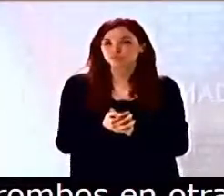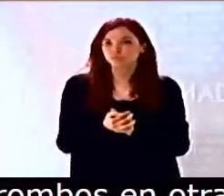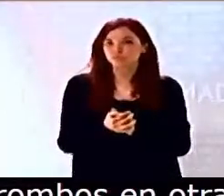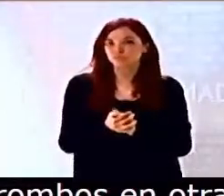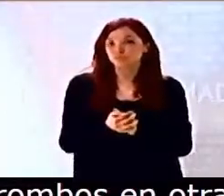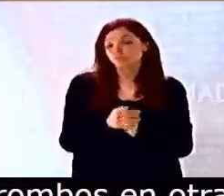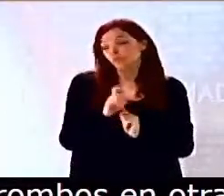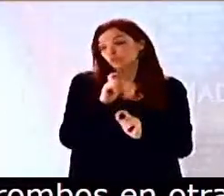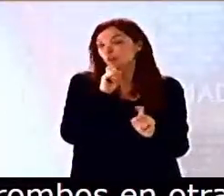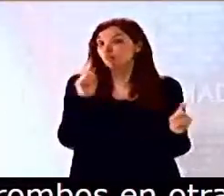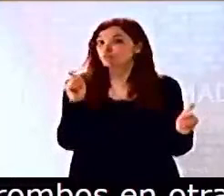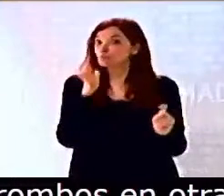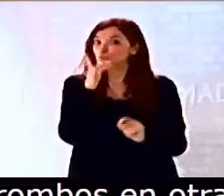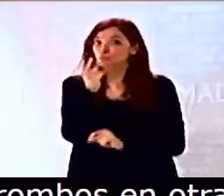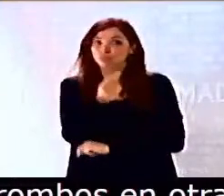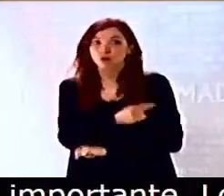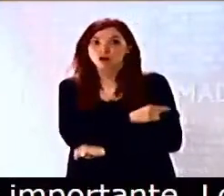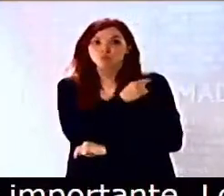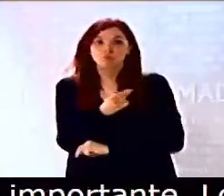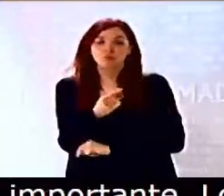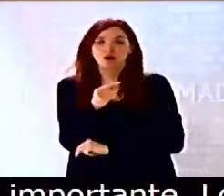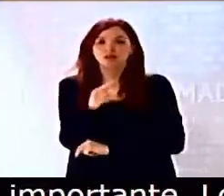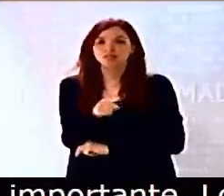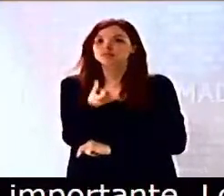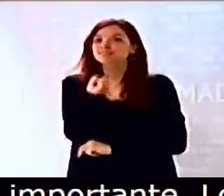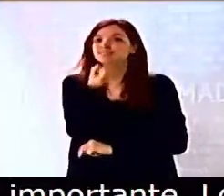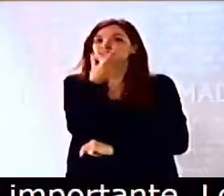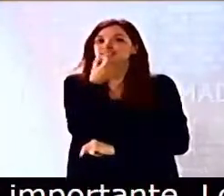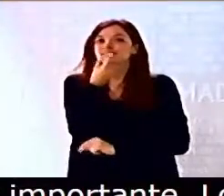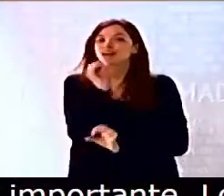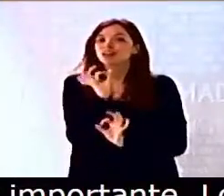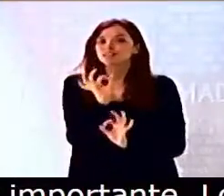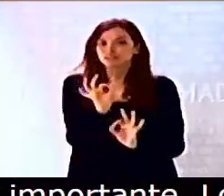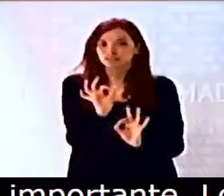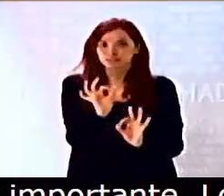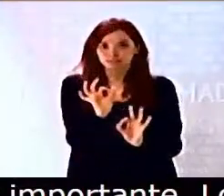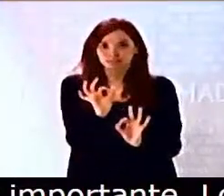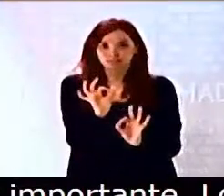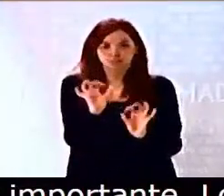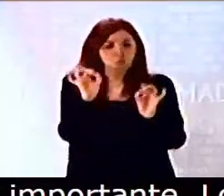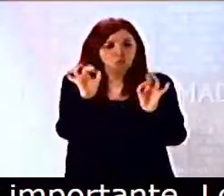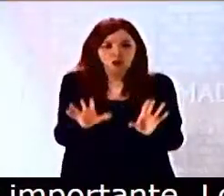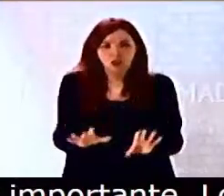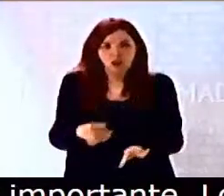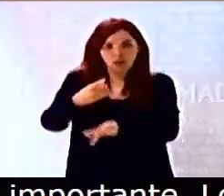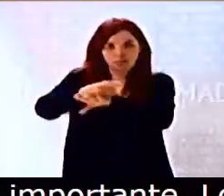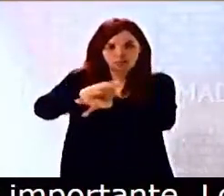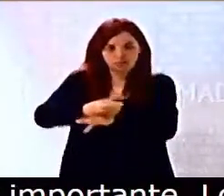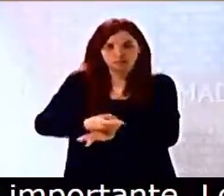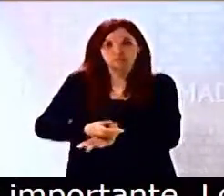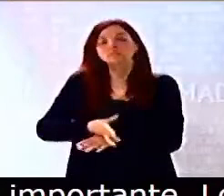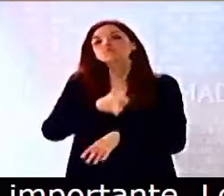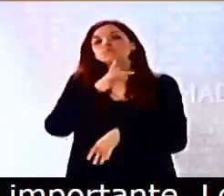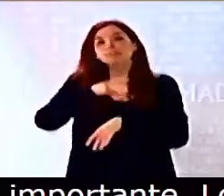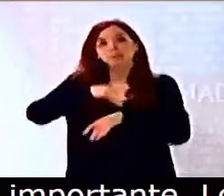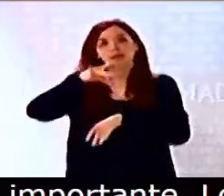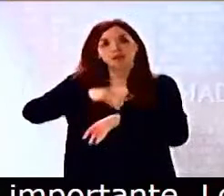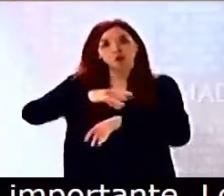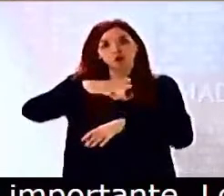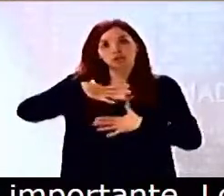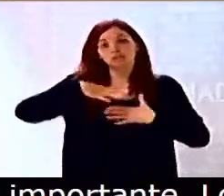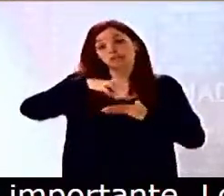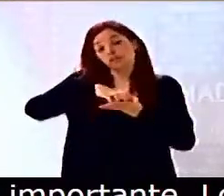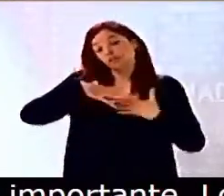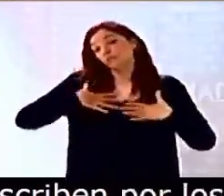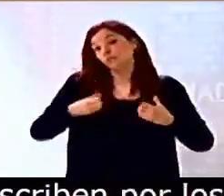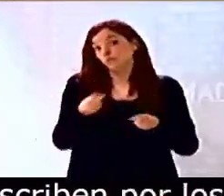Lo digo porque las vacunas son medicamentos que se prescriben por los médicos de salud